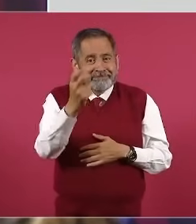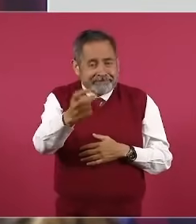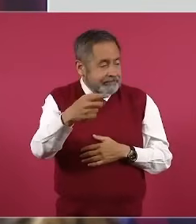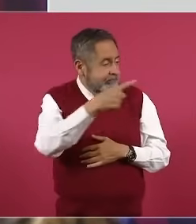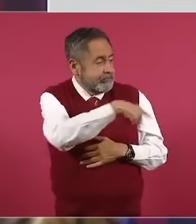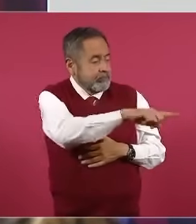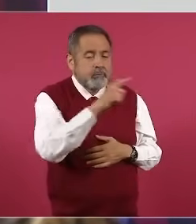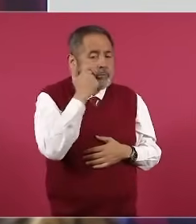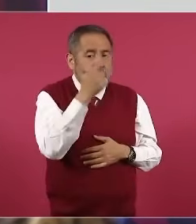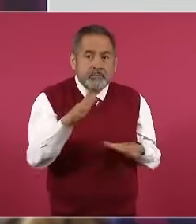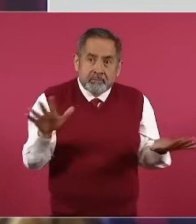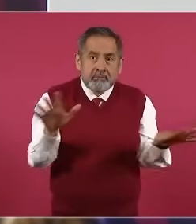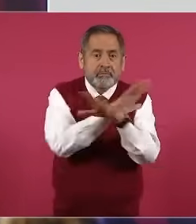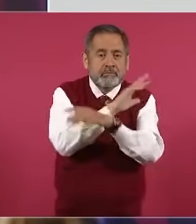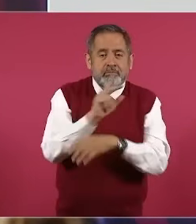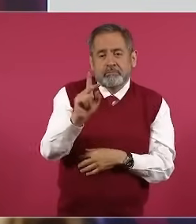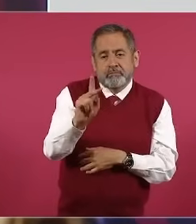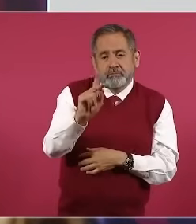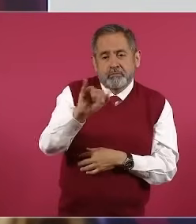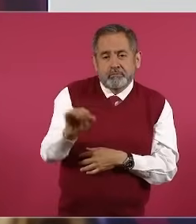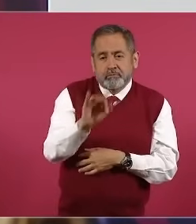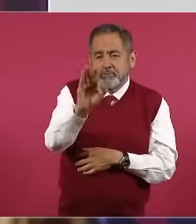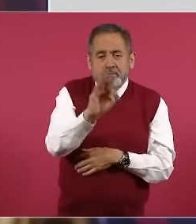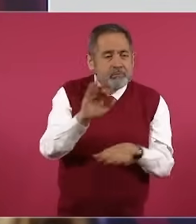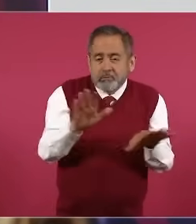el Poder Judicial, pero esa es una